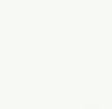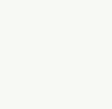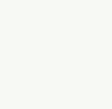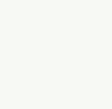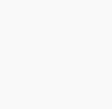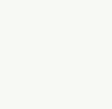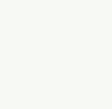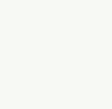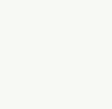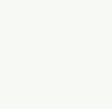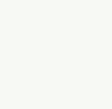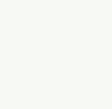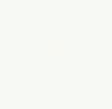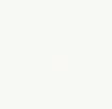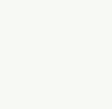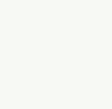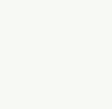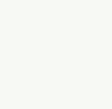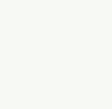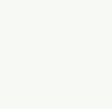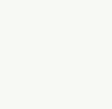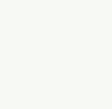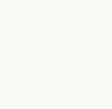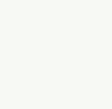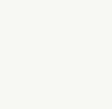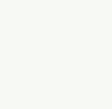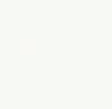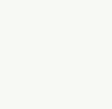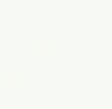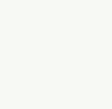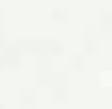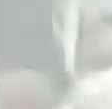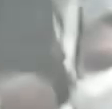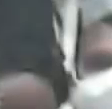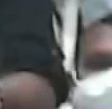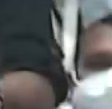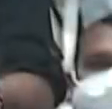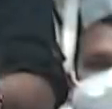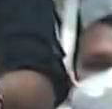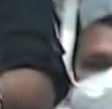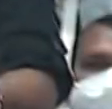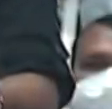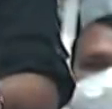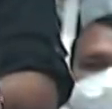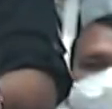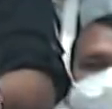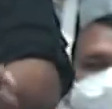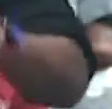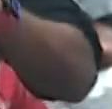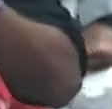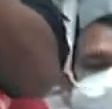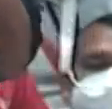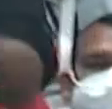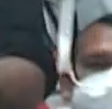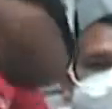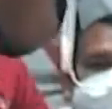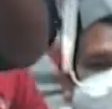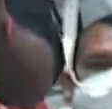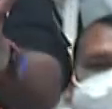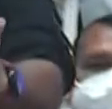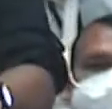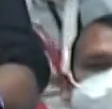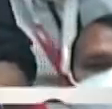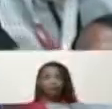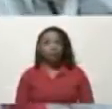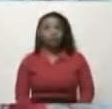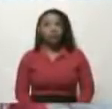son atacadas en la construcción de una sociedad socialista. Muy por el contrario, como promueve la libertad del ser humano, es donde aflora, donde